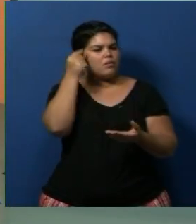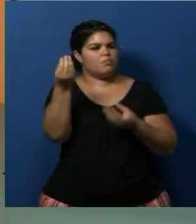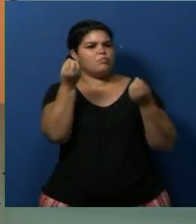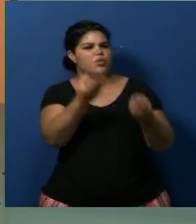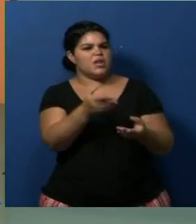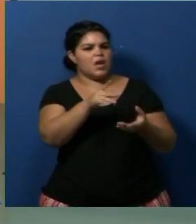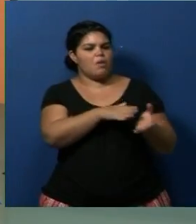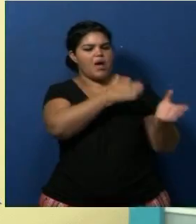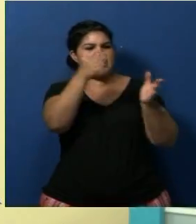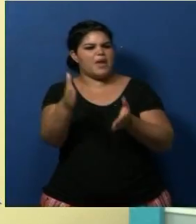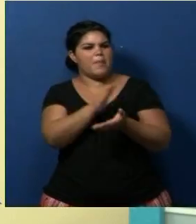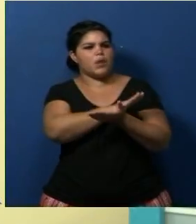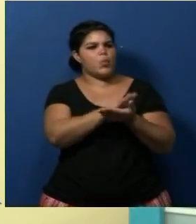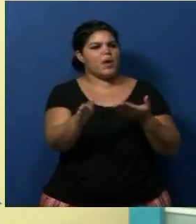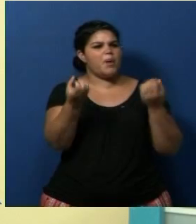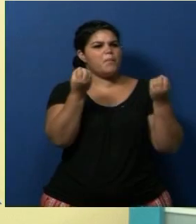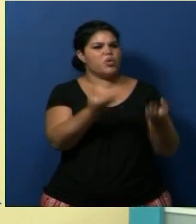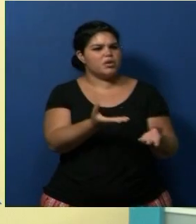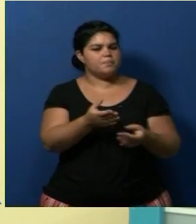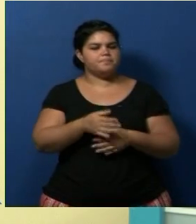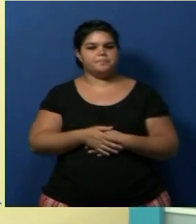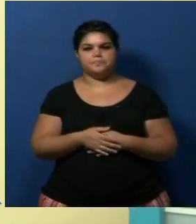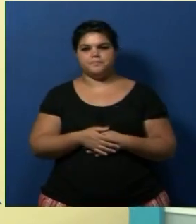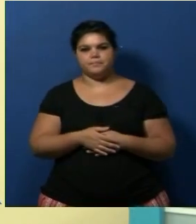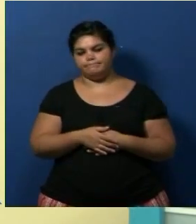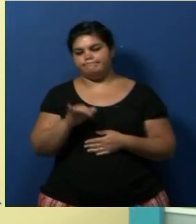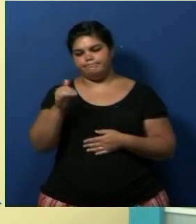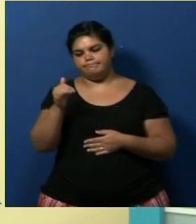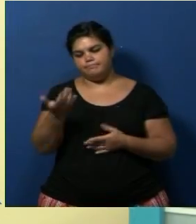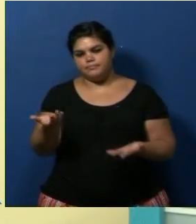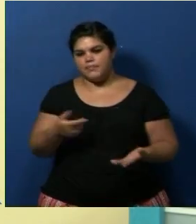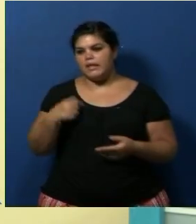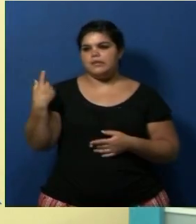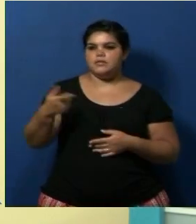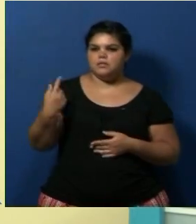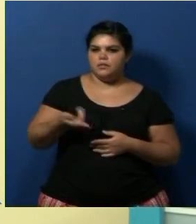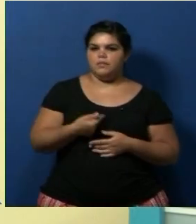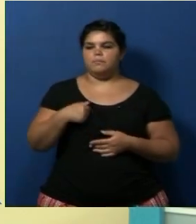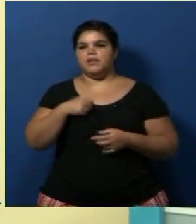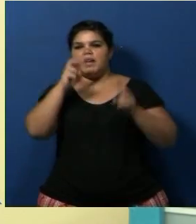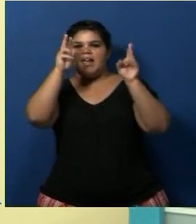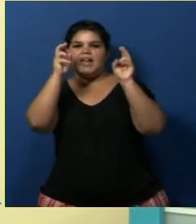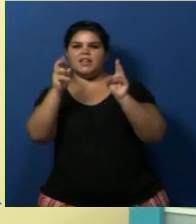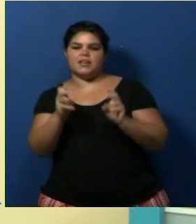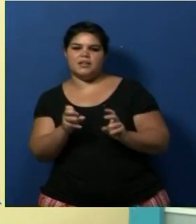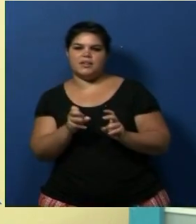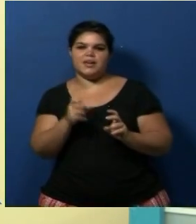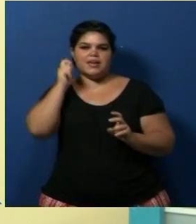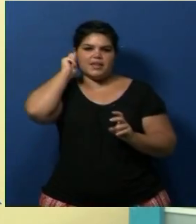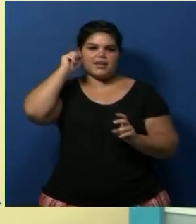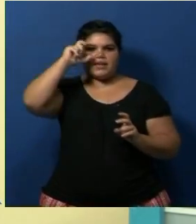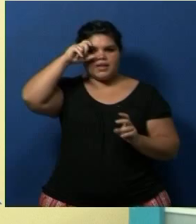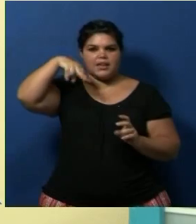nueva etapa del feminismo? Sí, en realidad, a ver, siempre cuando uno hace estudios de género, incluso cuando hace historia, mirar la